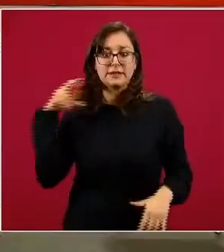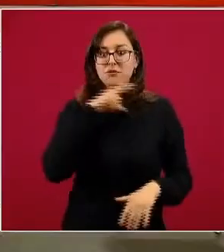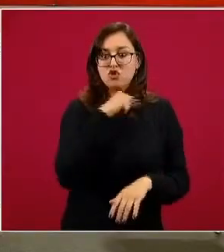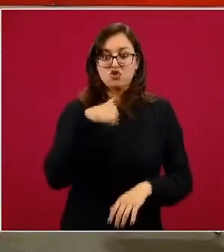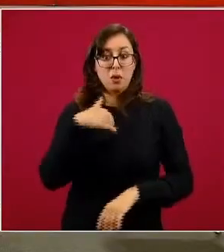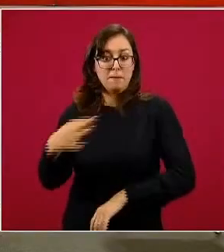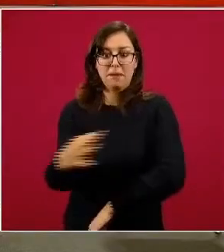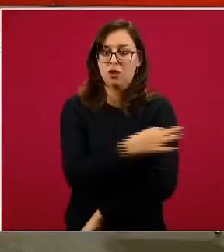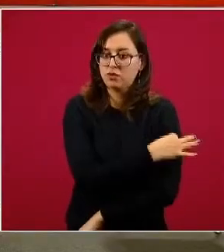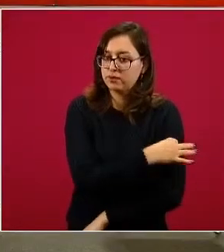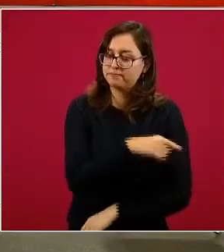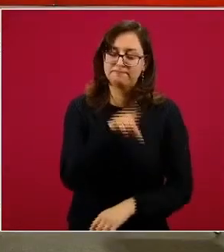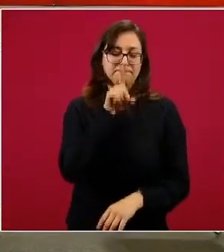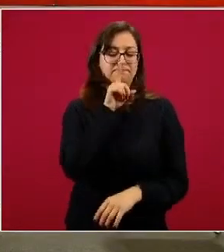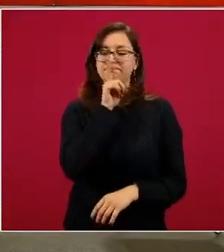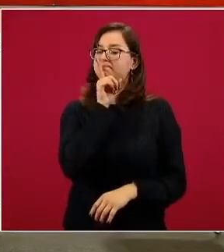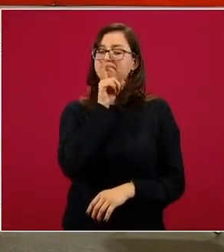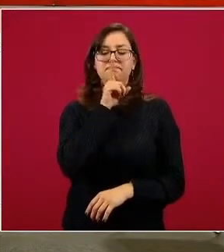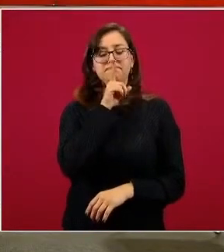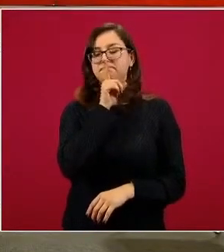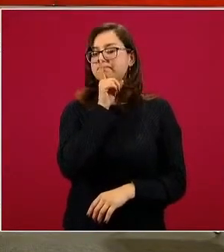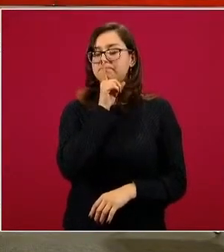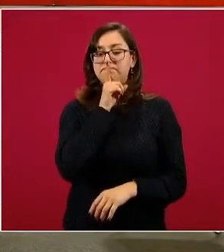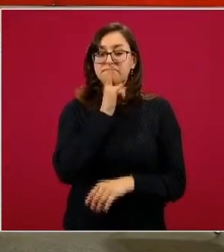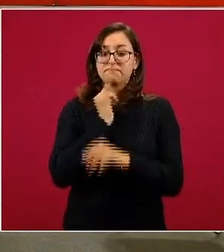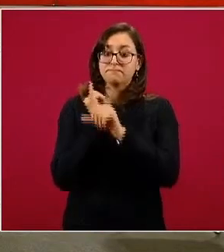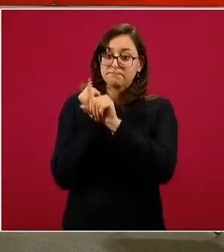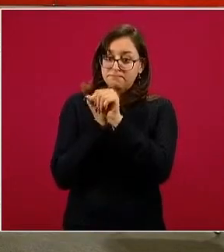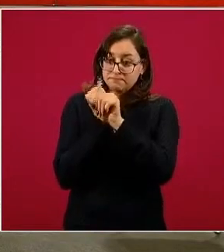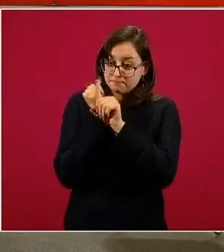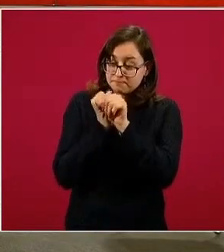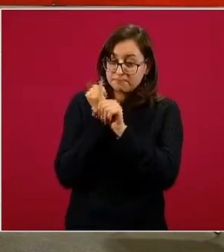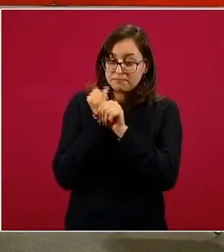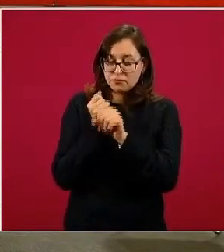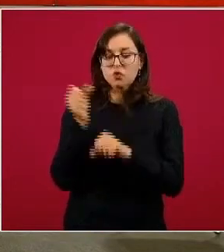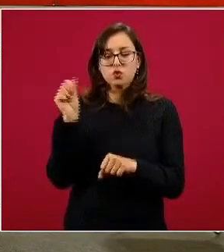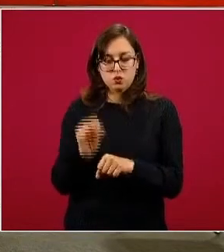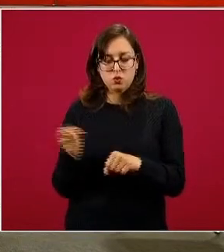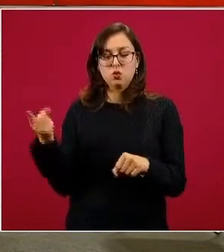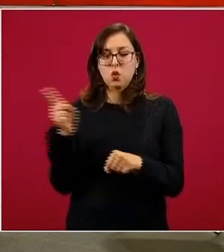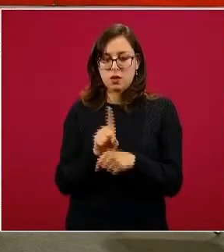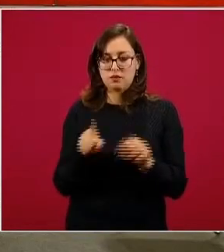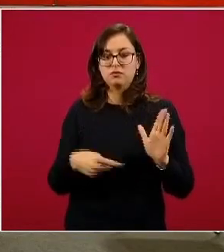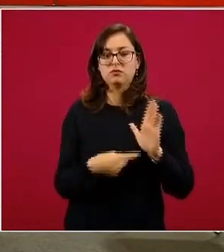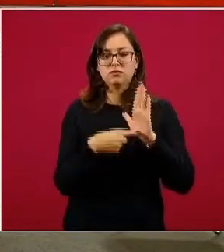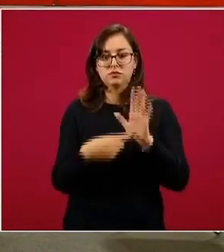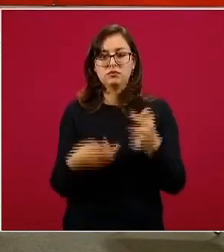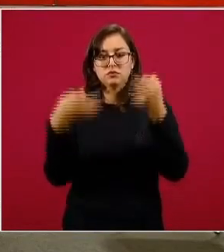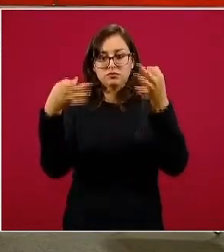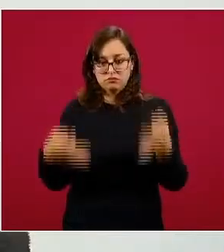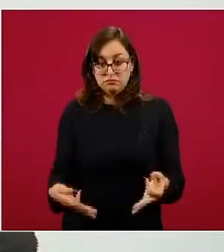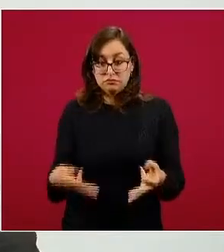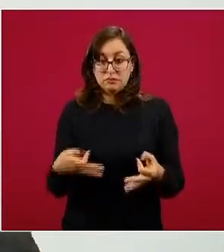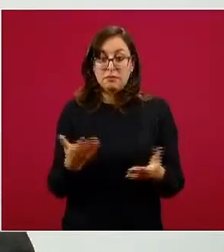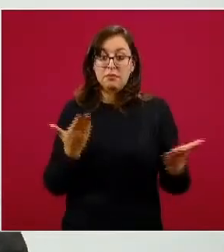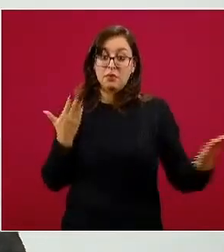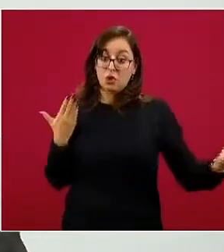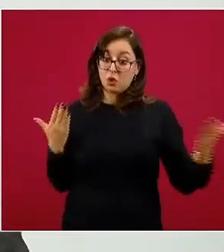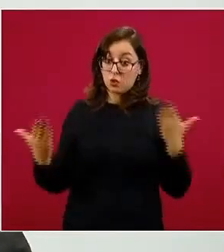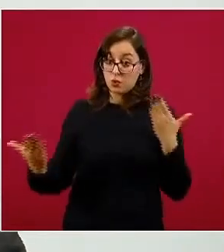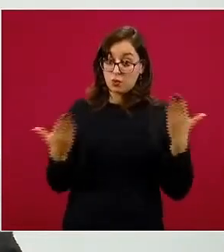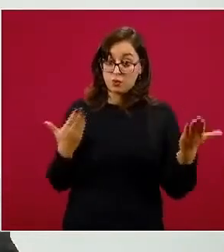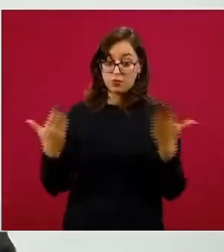vacunar. Por el diseño de los estudios, un día lo vamos a presentar formalmente, son estudios